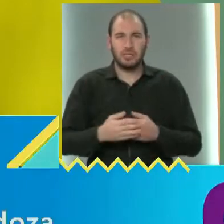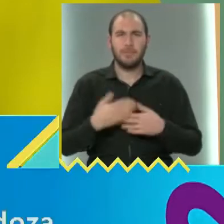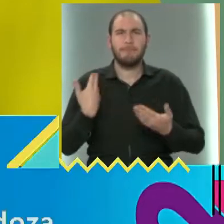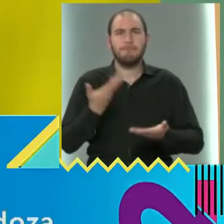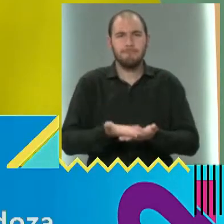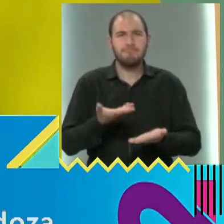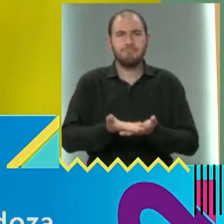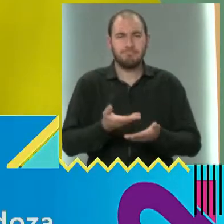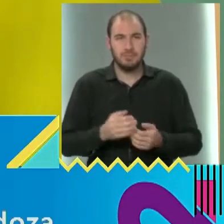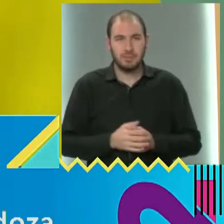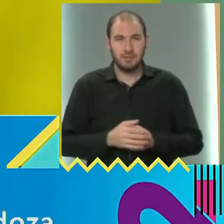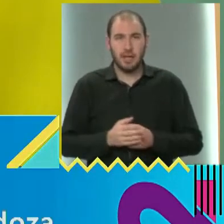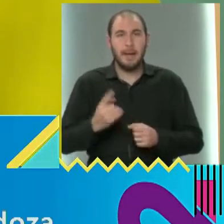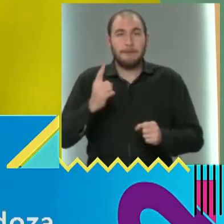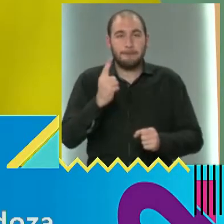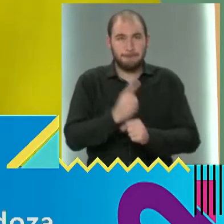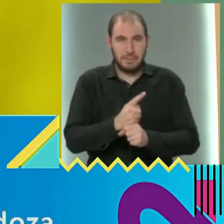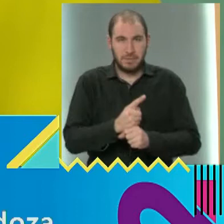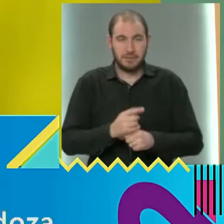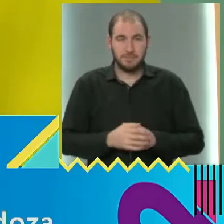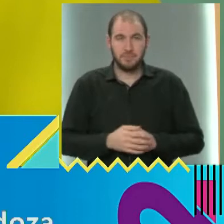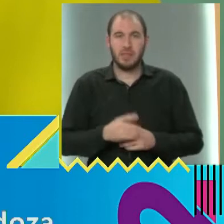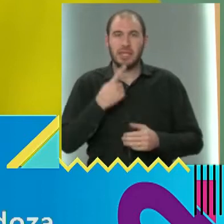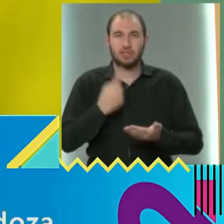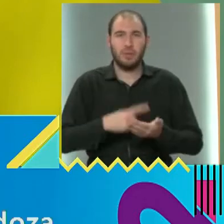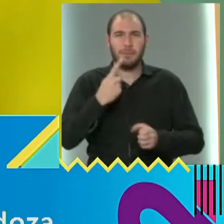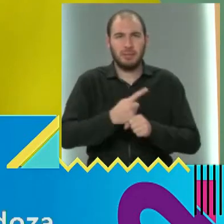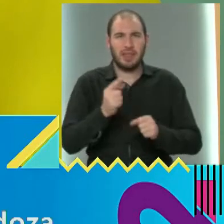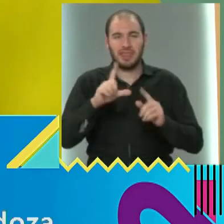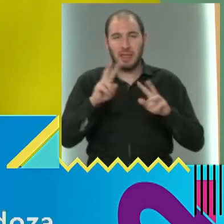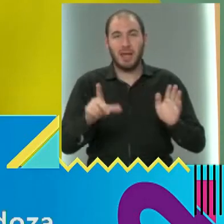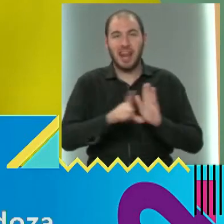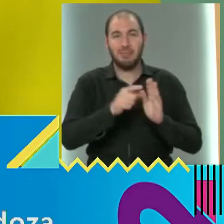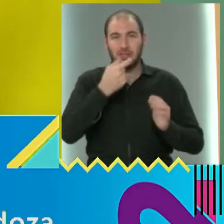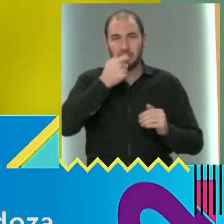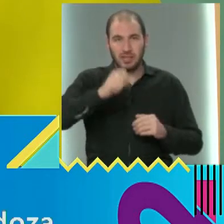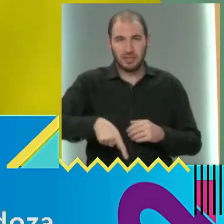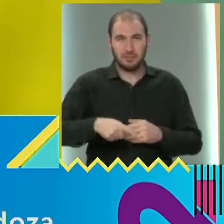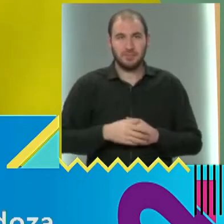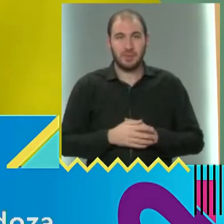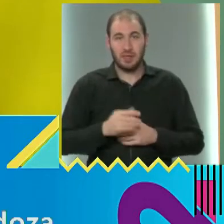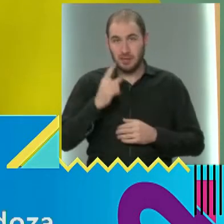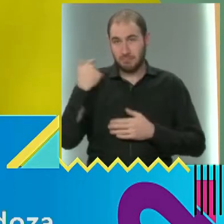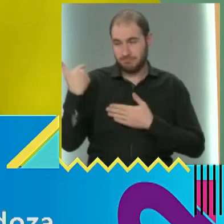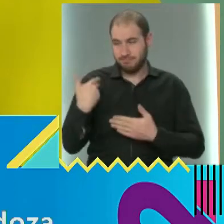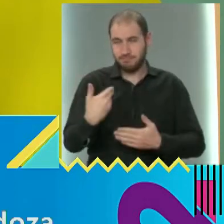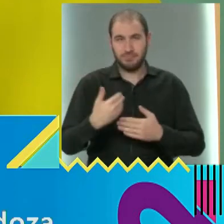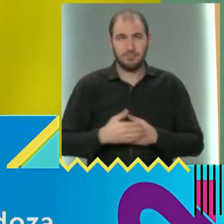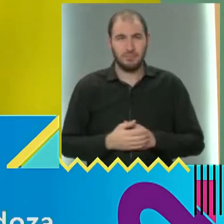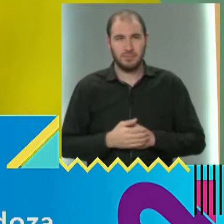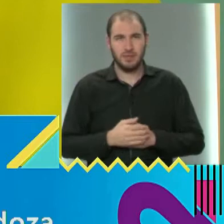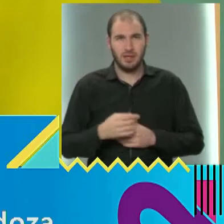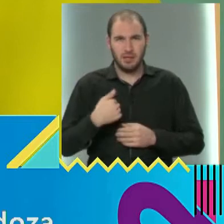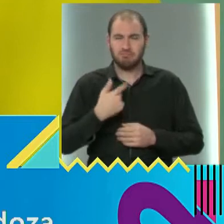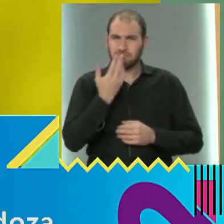o puse como primera medida el tema de una ley provincial. En estos días he visto